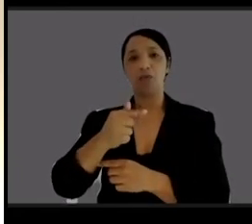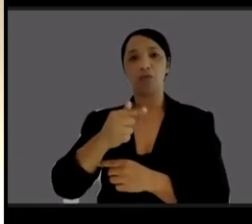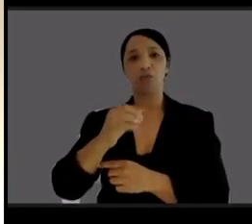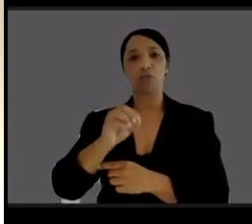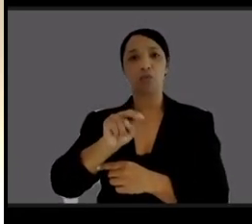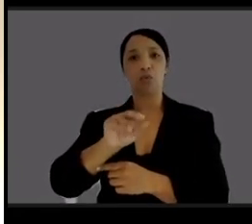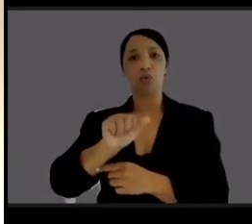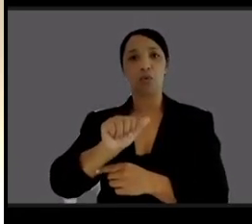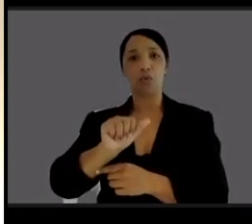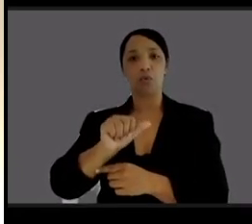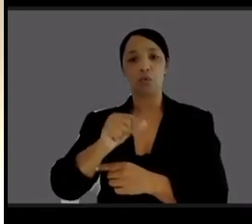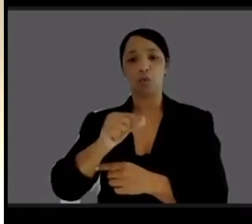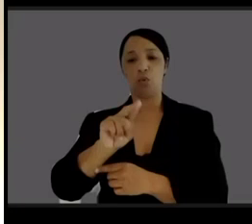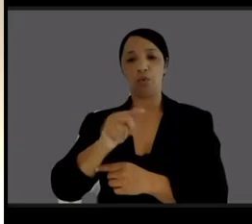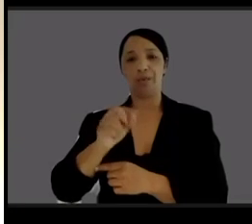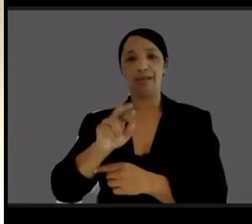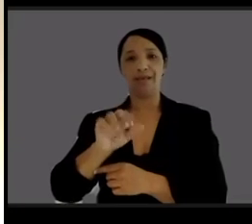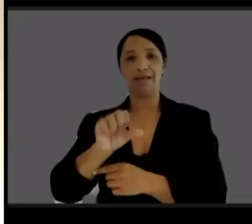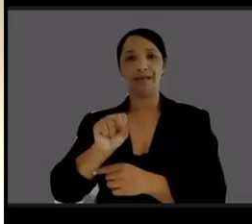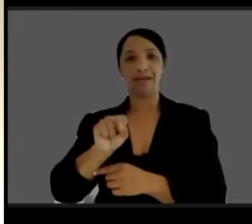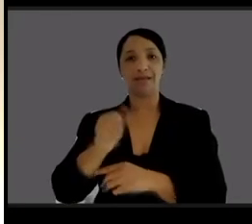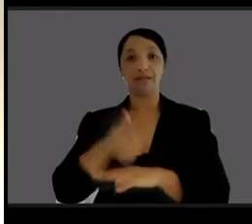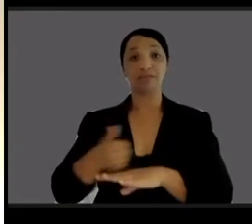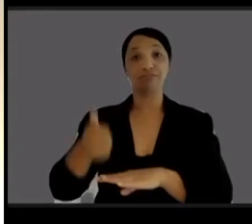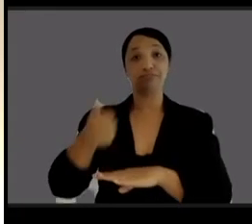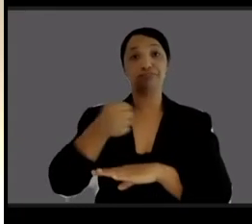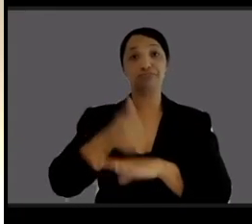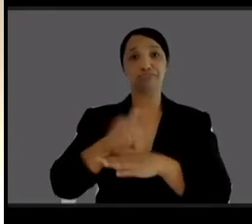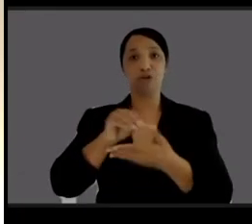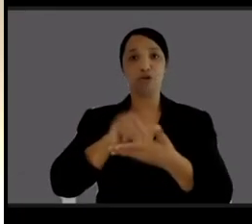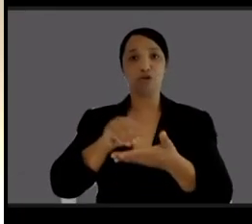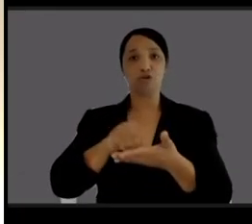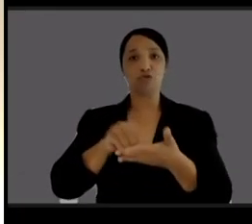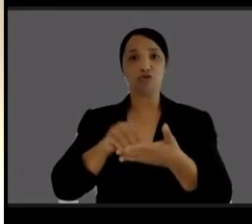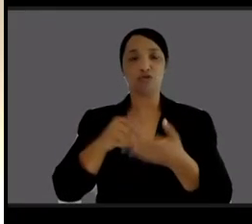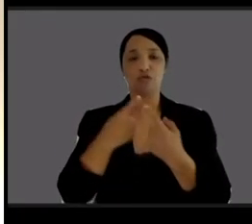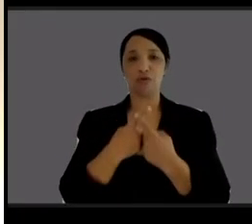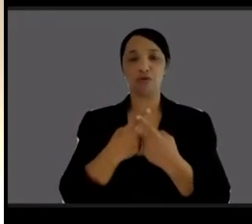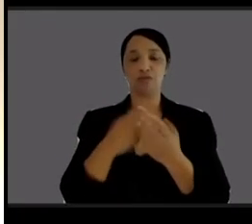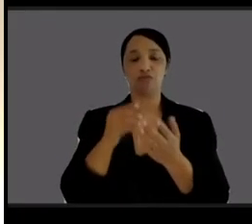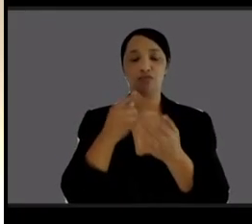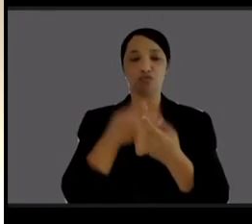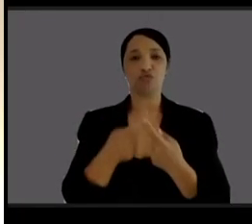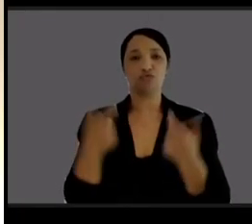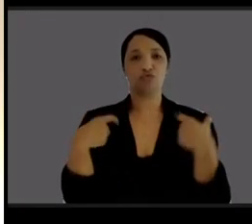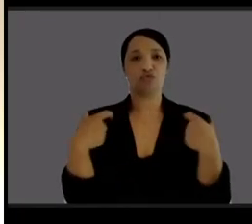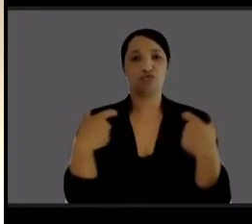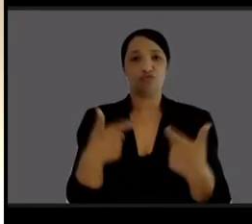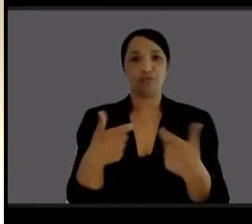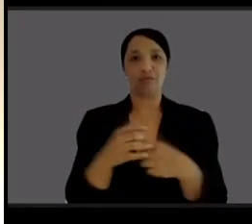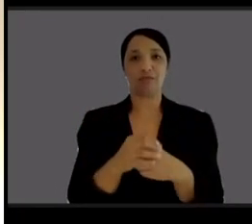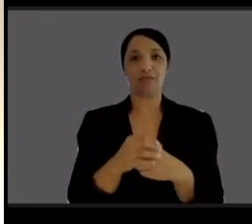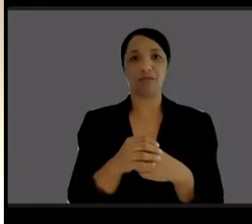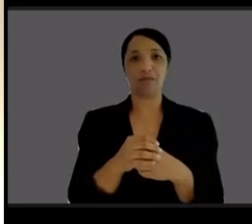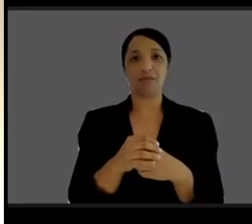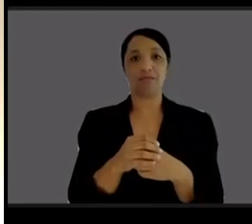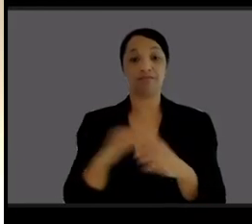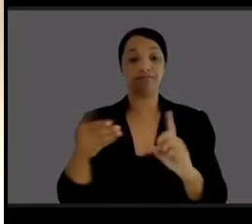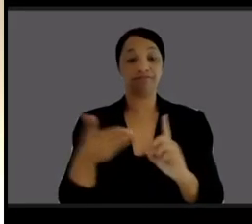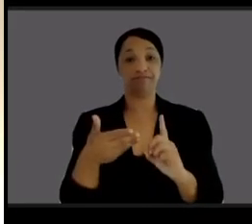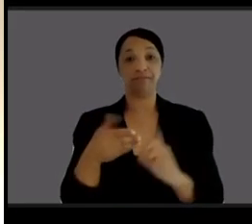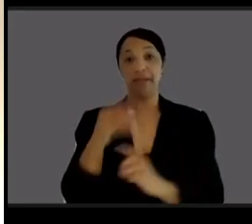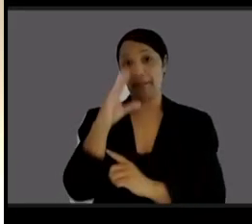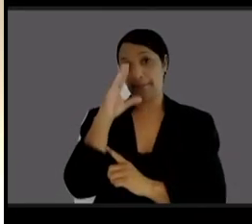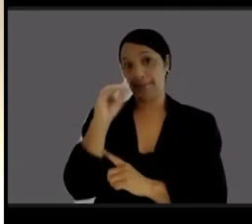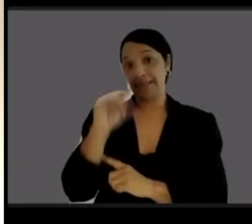Guterres, secretario general de las Naciones Unidas, que aparecerá en pantalla, y el mensaje de video será primero introducido por el